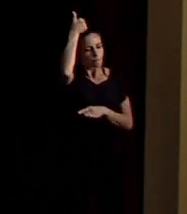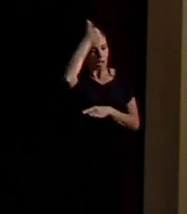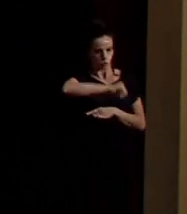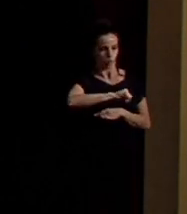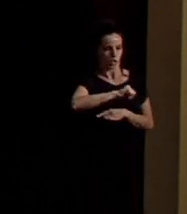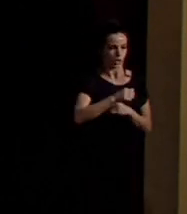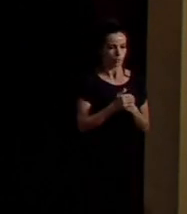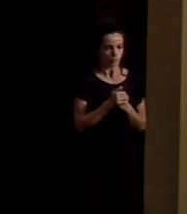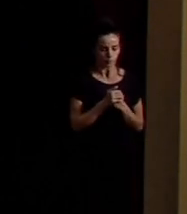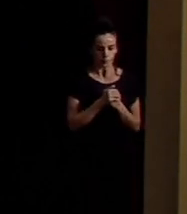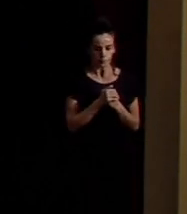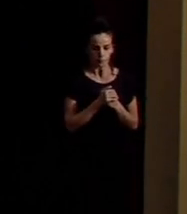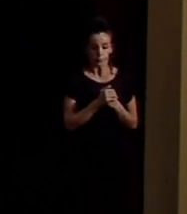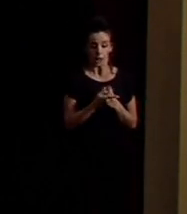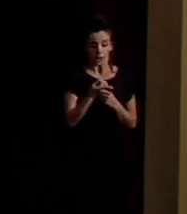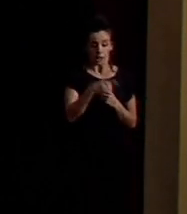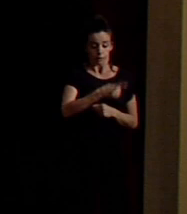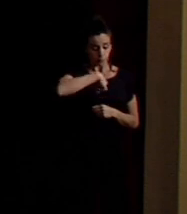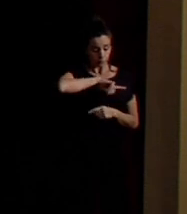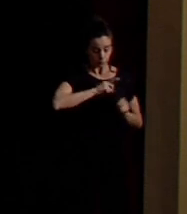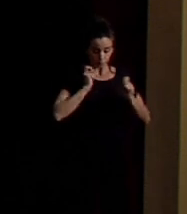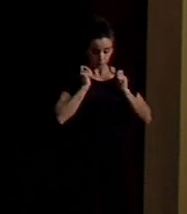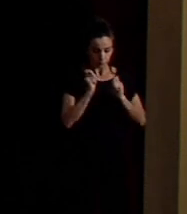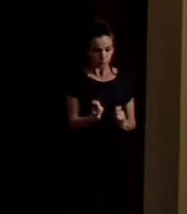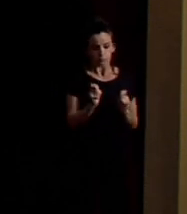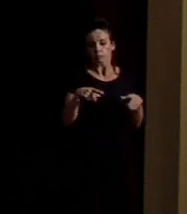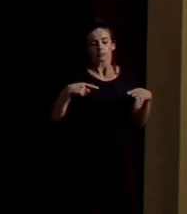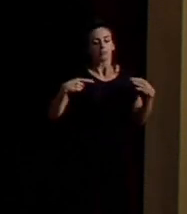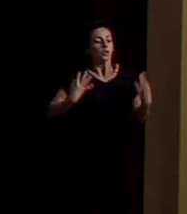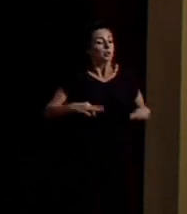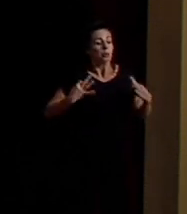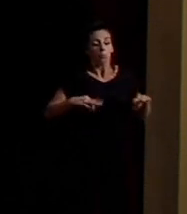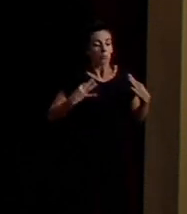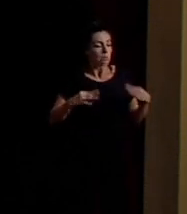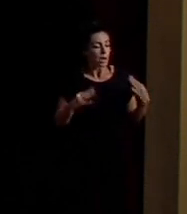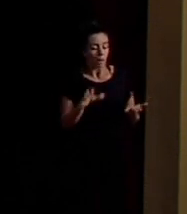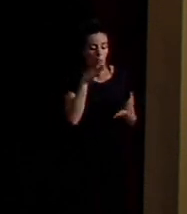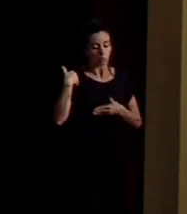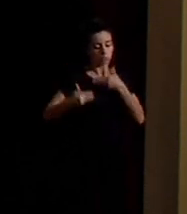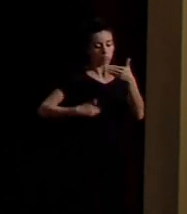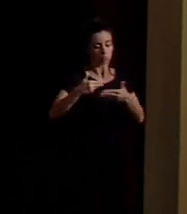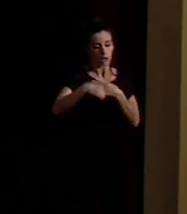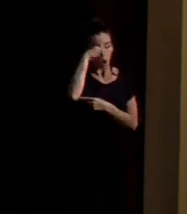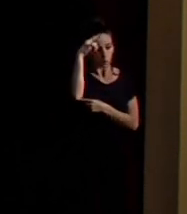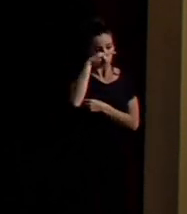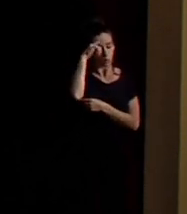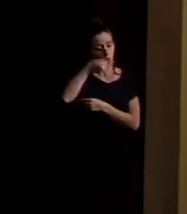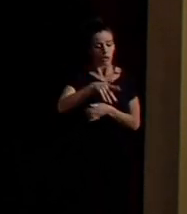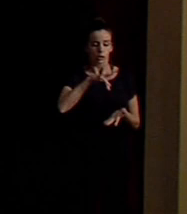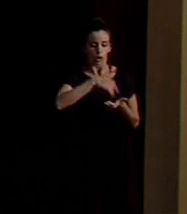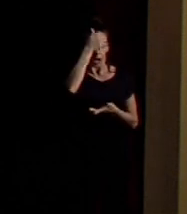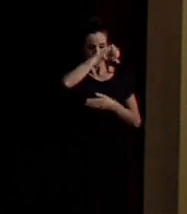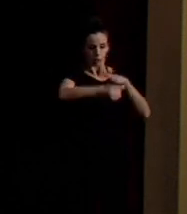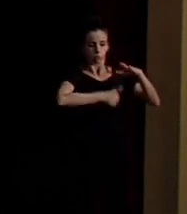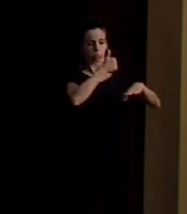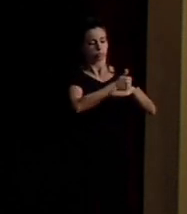hegemónica. Cómo hemos además normalizado a través de la cultura pues ese eje clave del patriarcado que es el